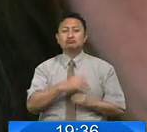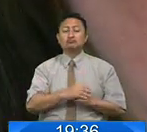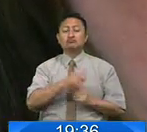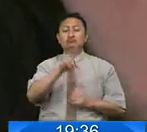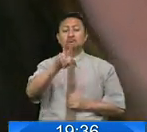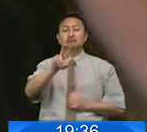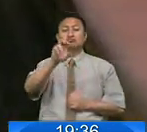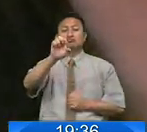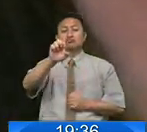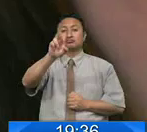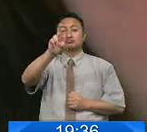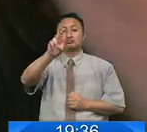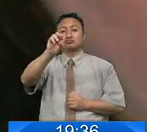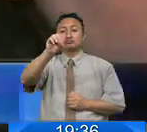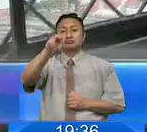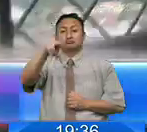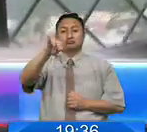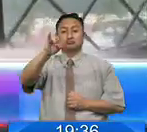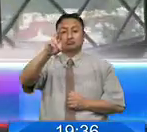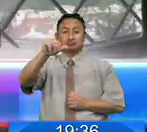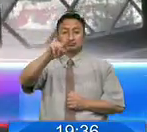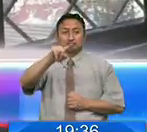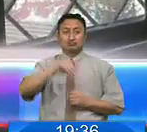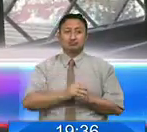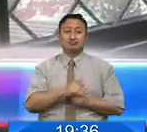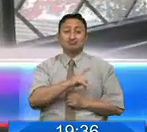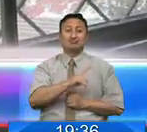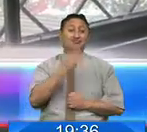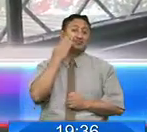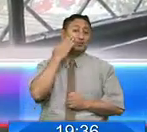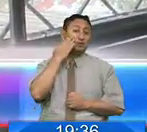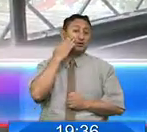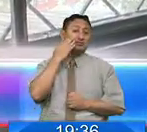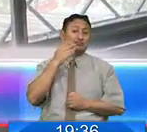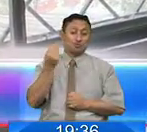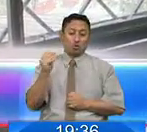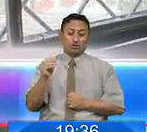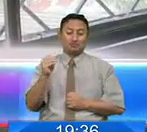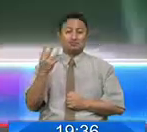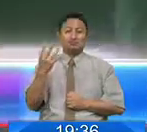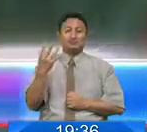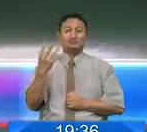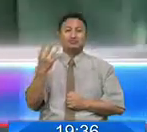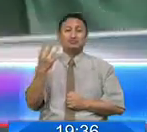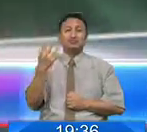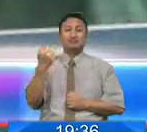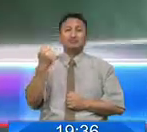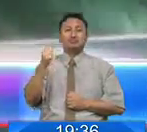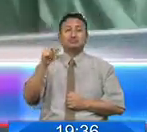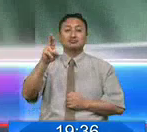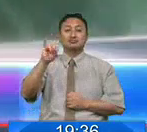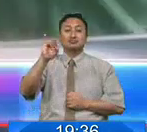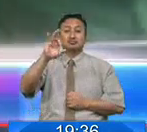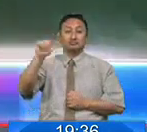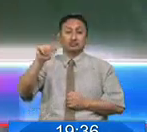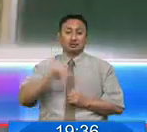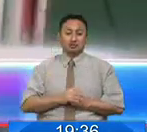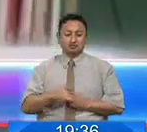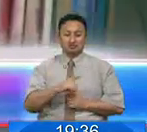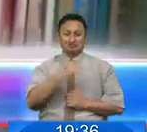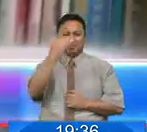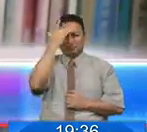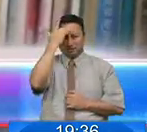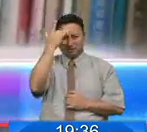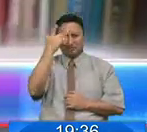verónica madre de sarita una adolescente de 15 años que padece de síndrome de sotos una enfermedad considerada rara